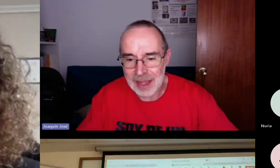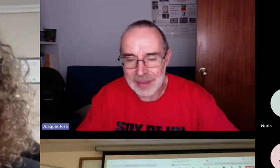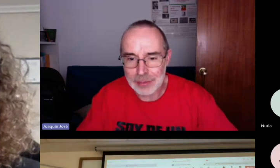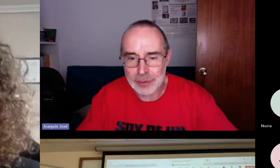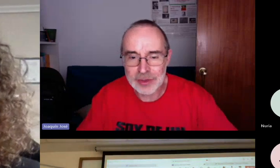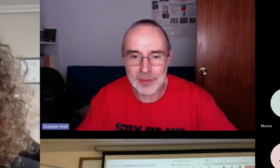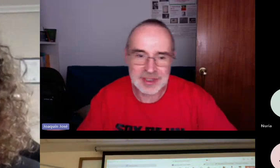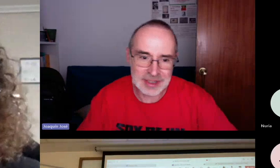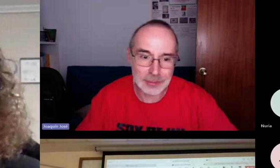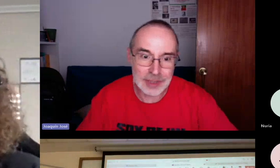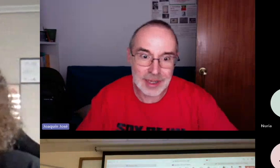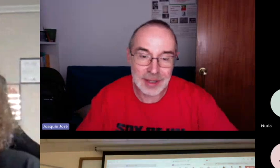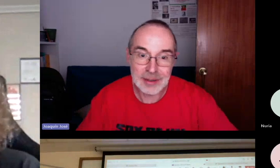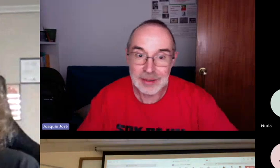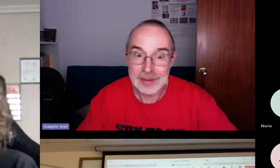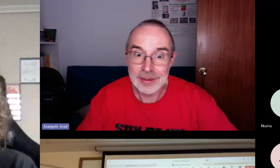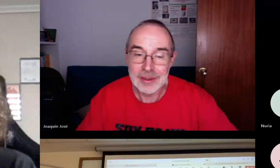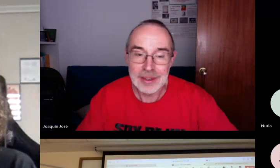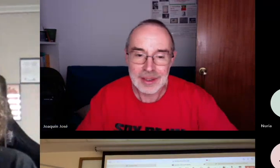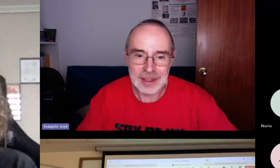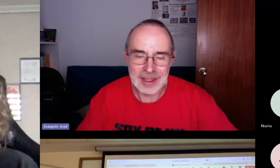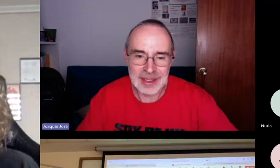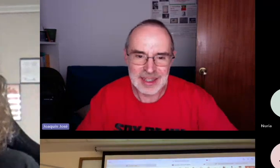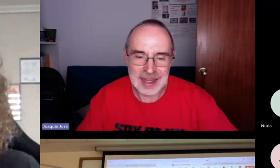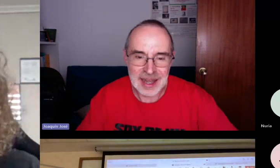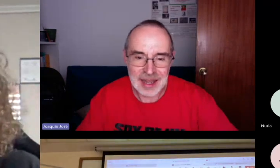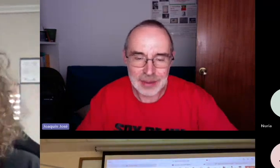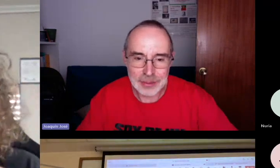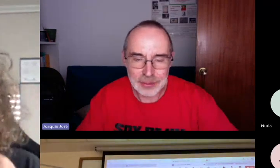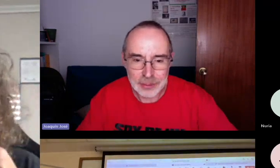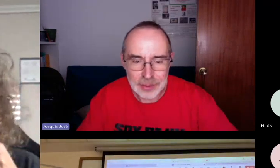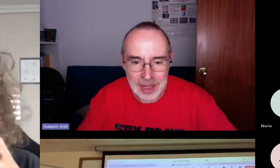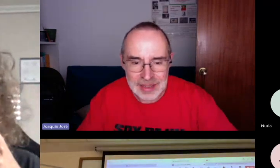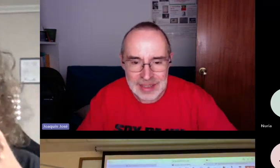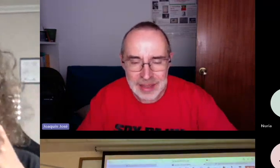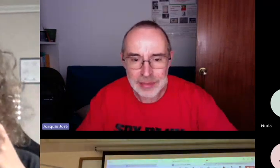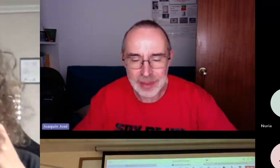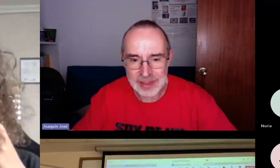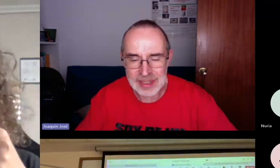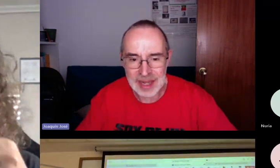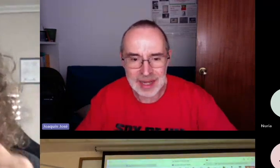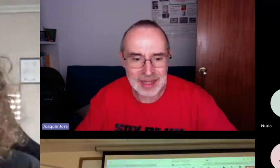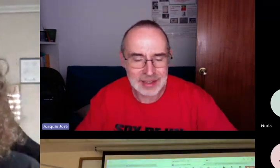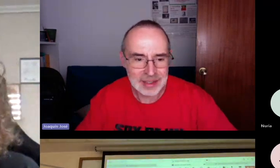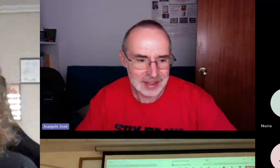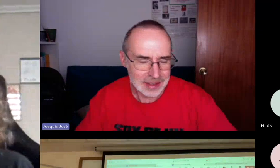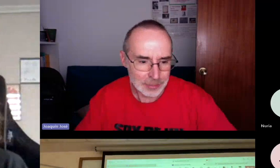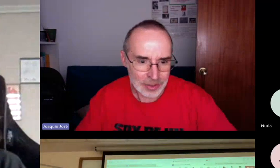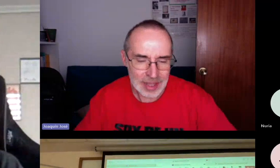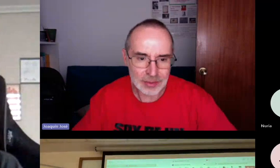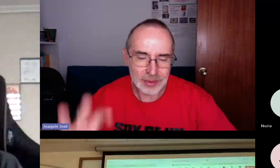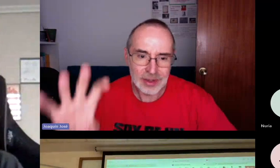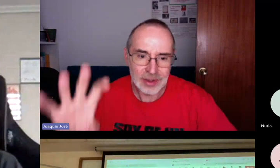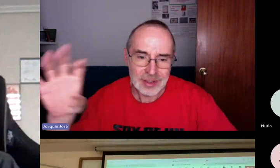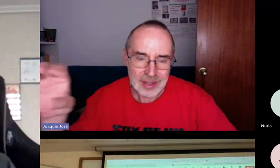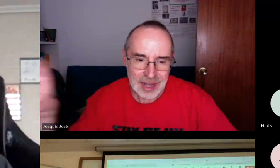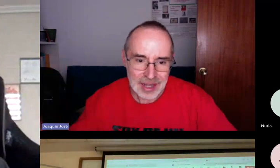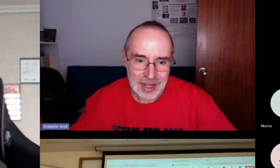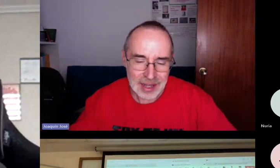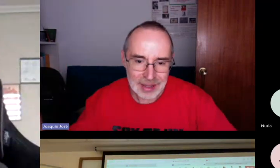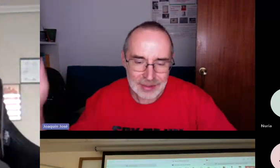además, había muchos más hombres. En secundaria, que era una enseñanza desde la ley Moyano